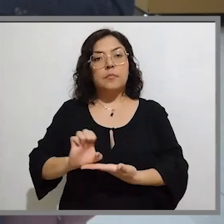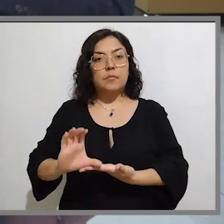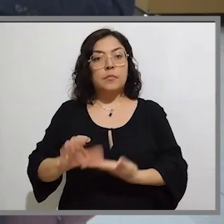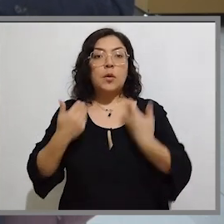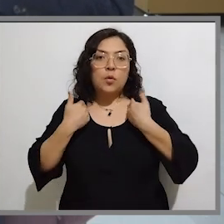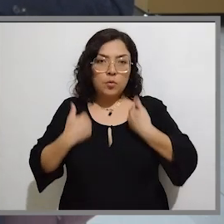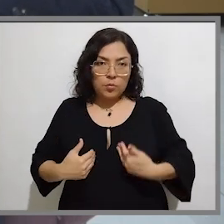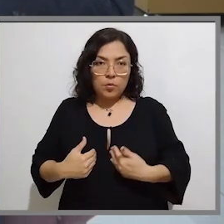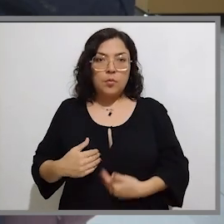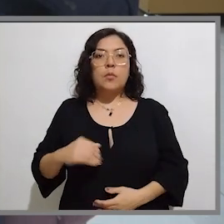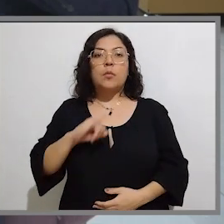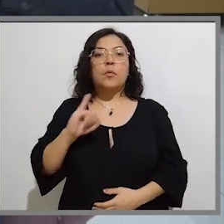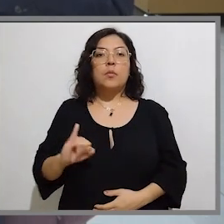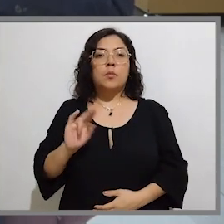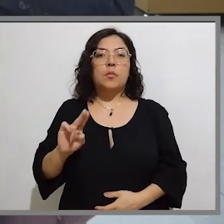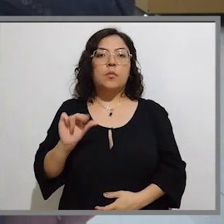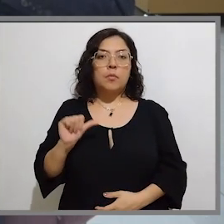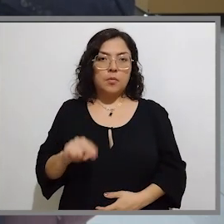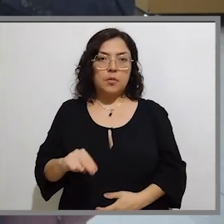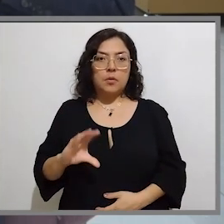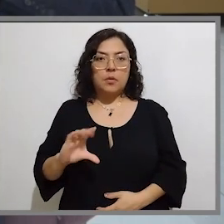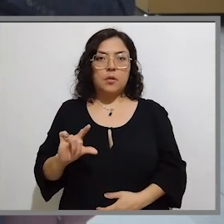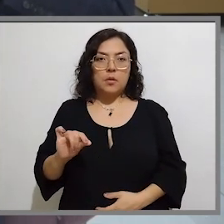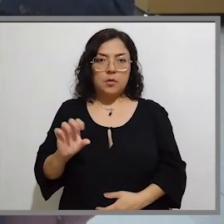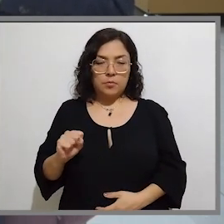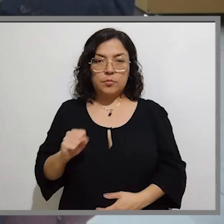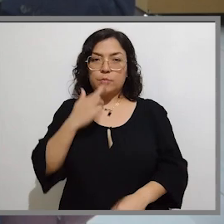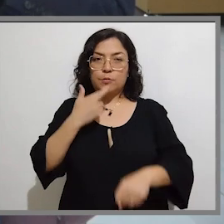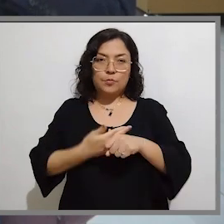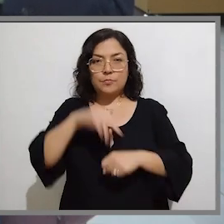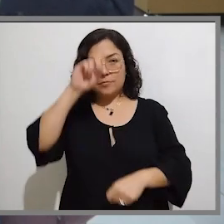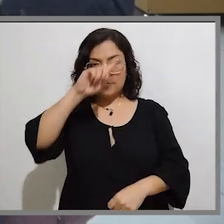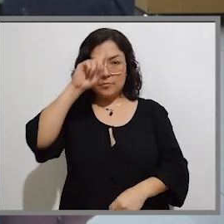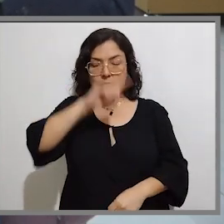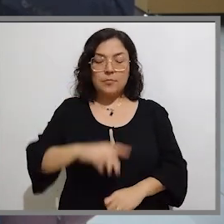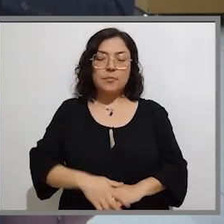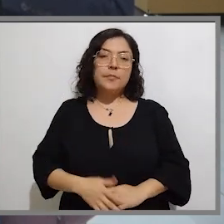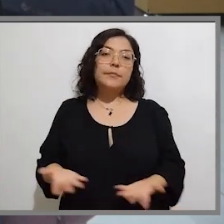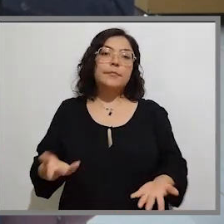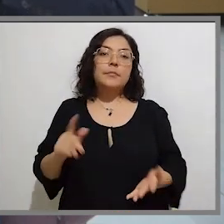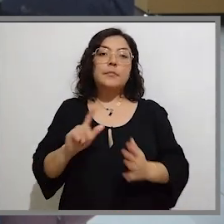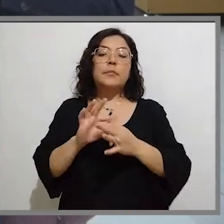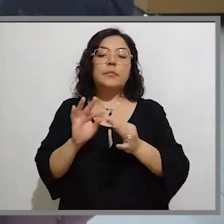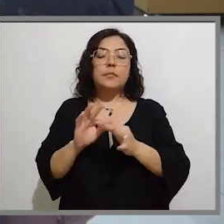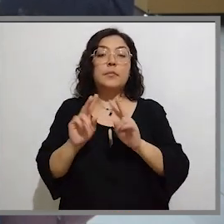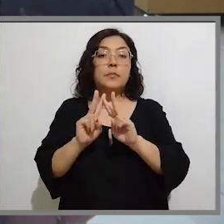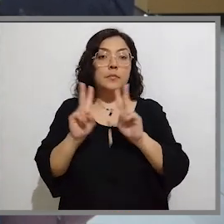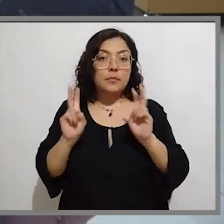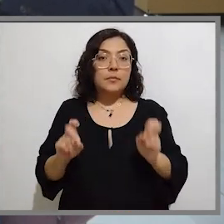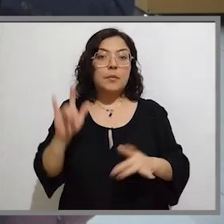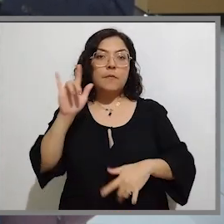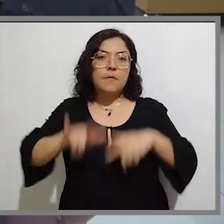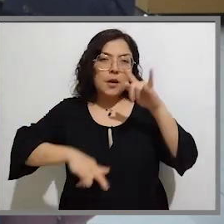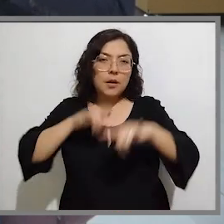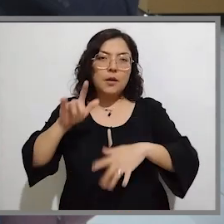Ruiz, consejero electoral. Y bueno, en esta ocasión estamos platicando de la obra editorial que presentamos en la Feria Internacional del Libro